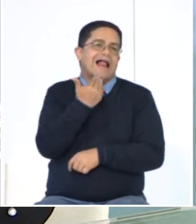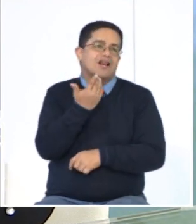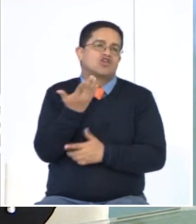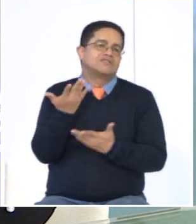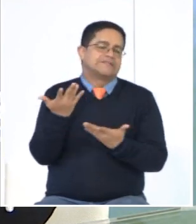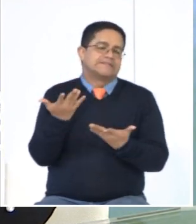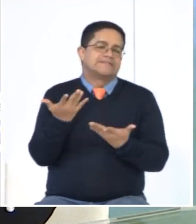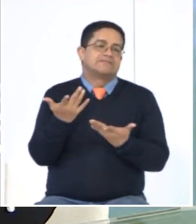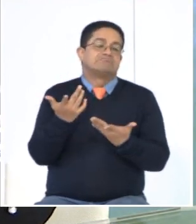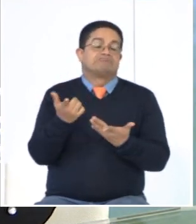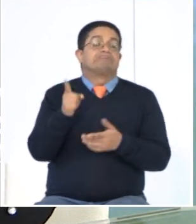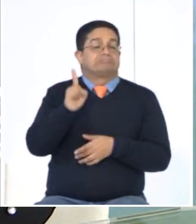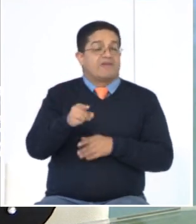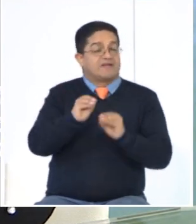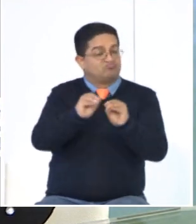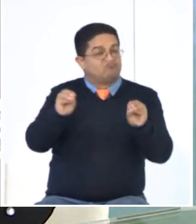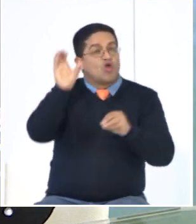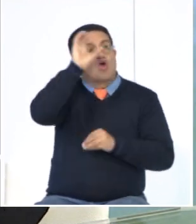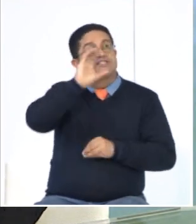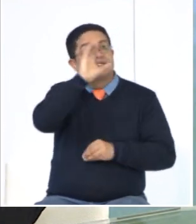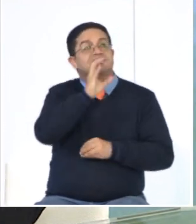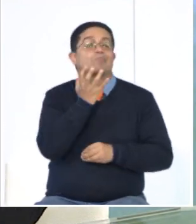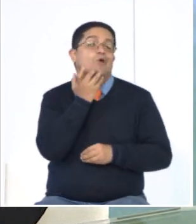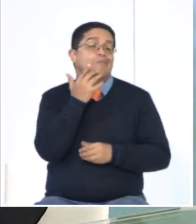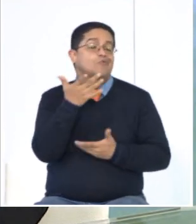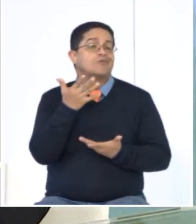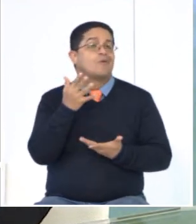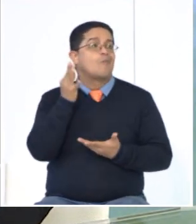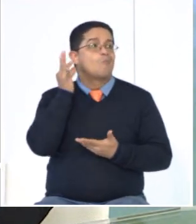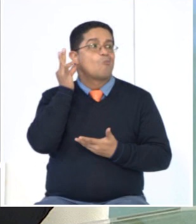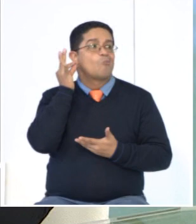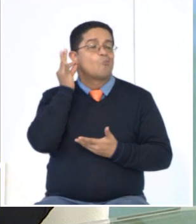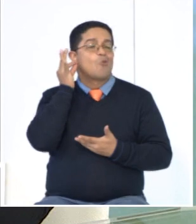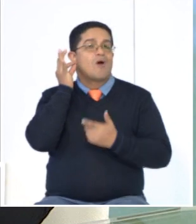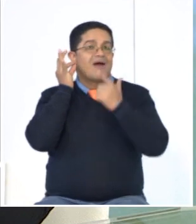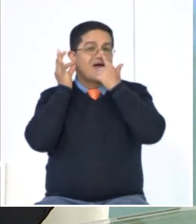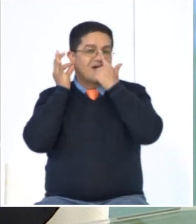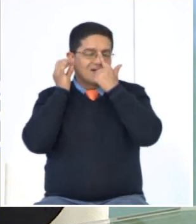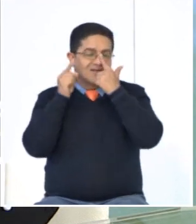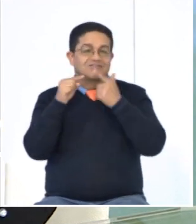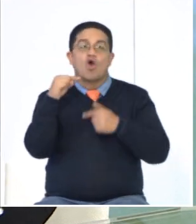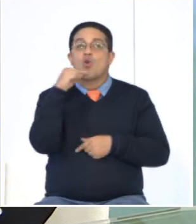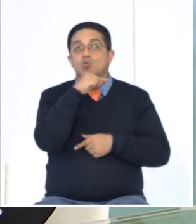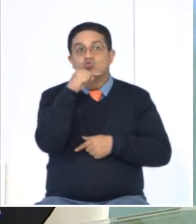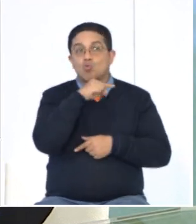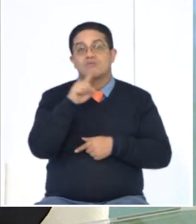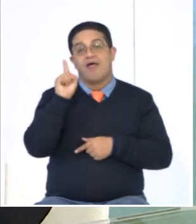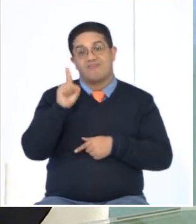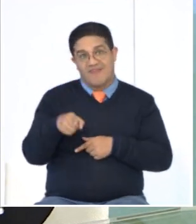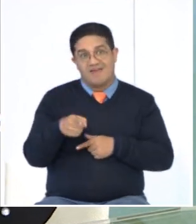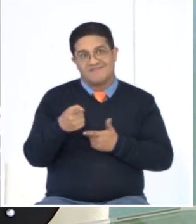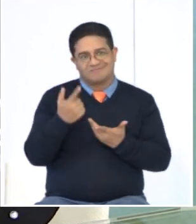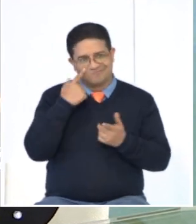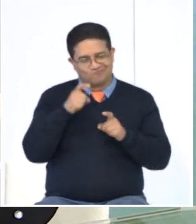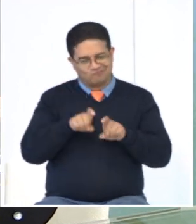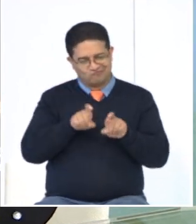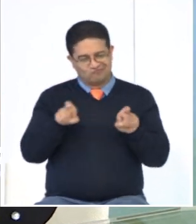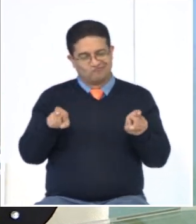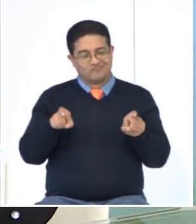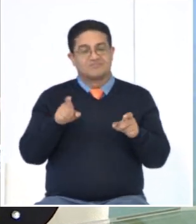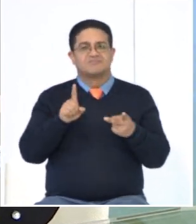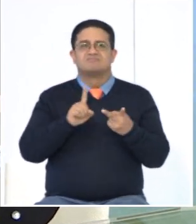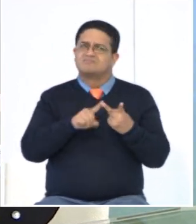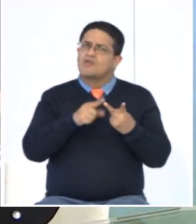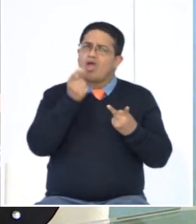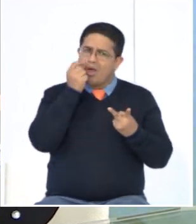tomarlo como conciencia y de rutina, porque por ejemplo muchas mujeres se ponen como meta el mes de octubre para hacerse los estudios. Y bueno, ¿por qué los